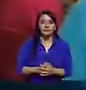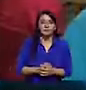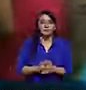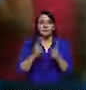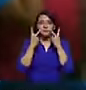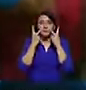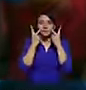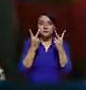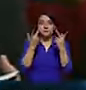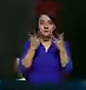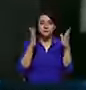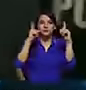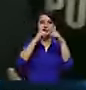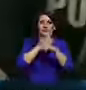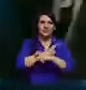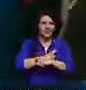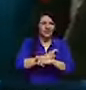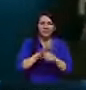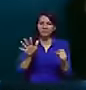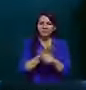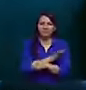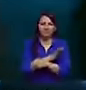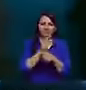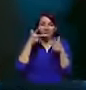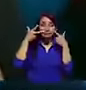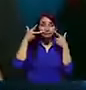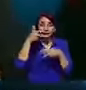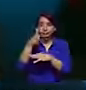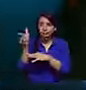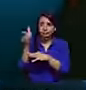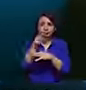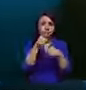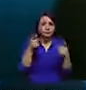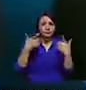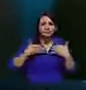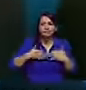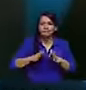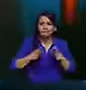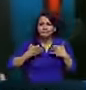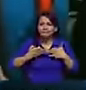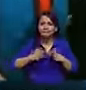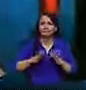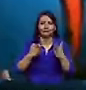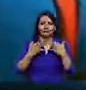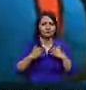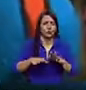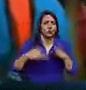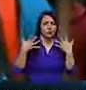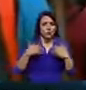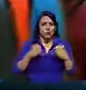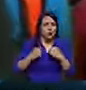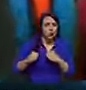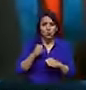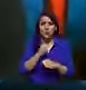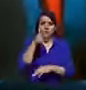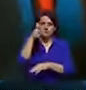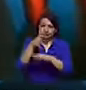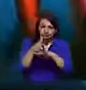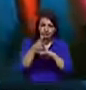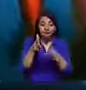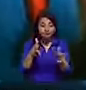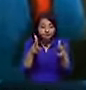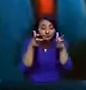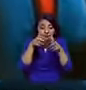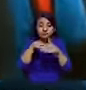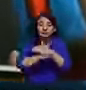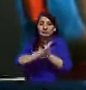un poco difícil esta cobertura, pero nosotros hemos hecho lo posible e imposible para que de alguna forma estén enterados allá en